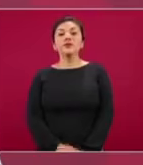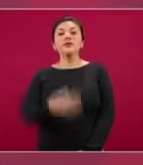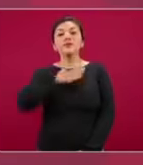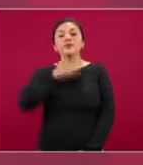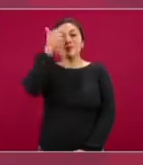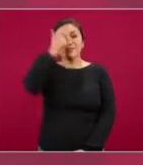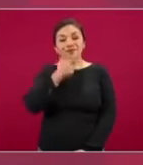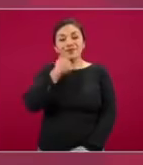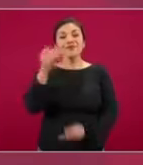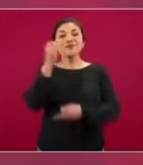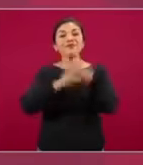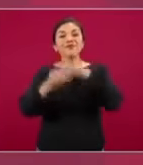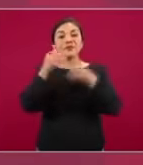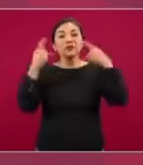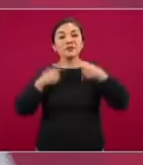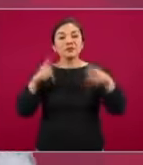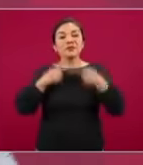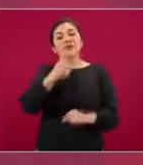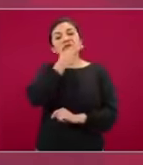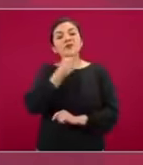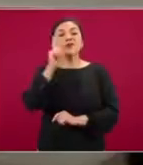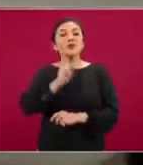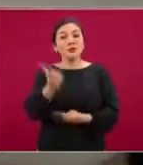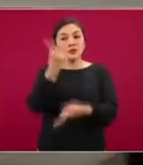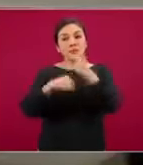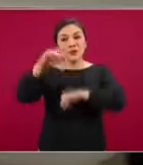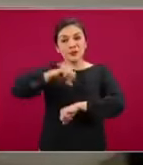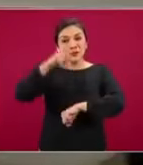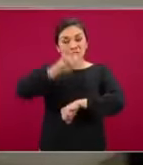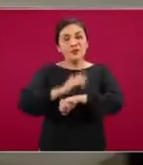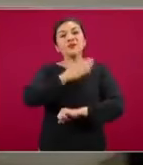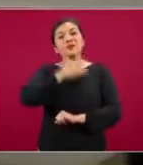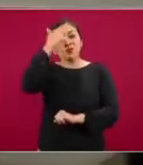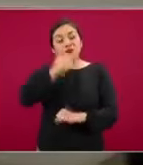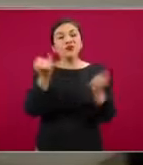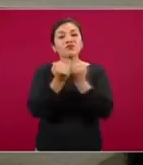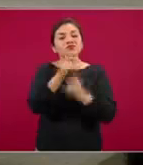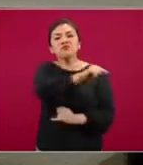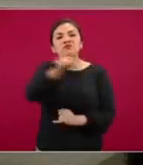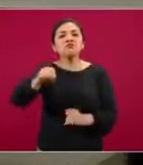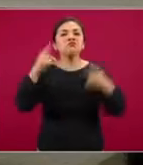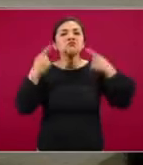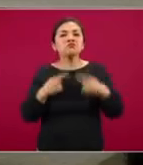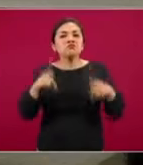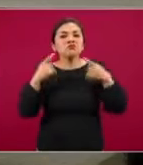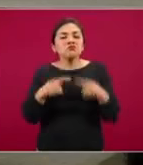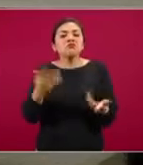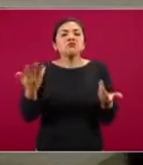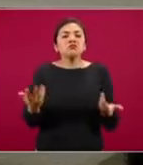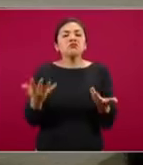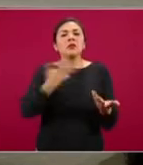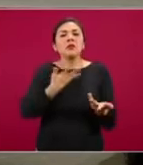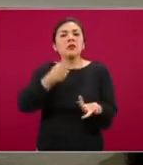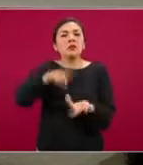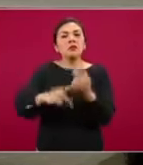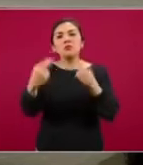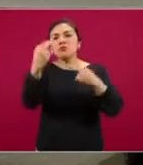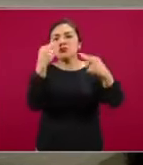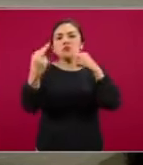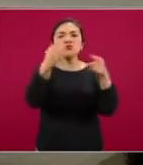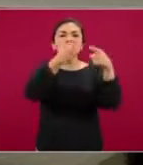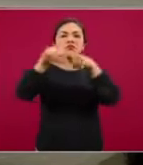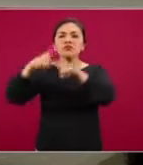Muy buenas noches a todas y todos los presentes. Muy buenas noches también a todas las personas que nos sintonizan a través de